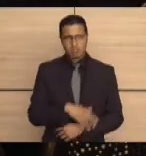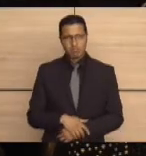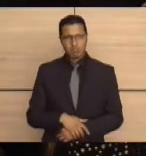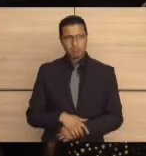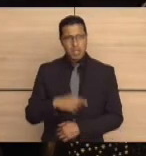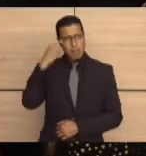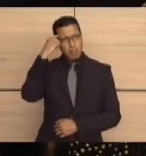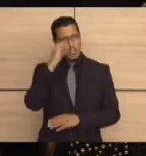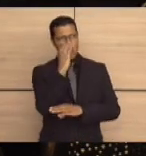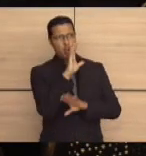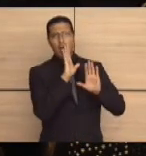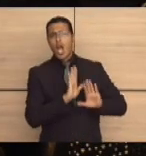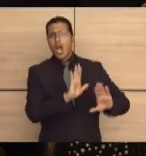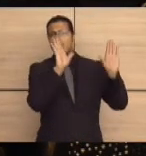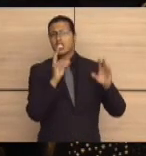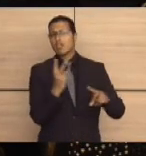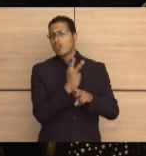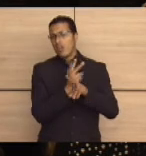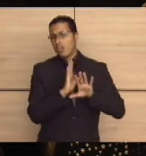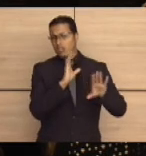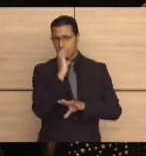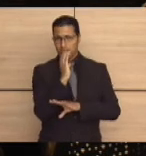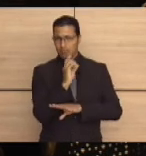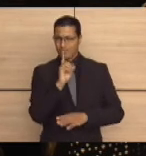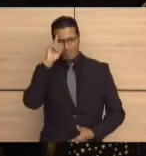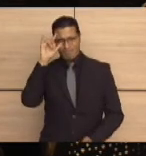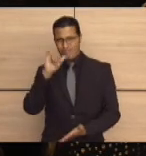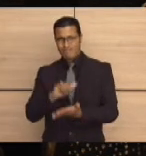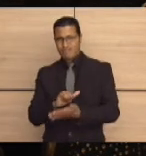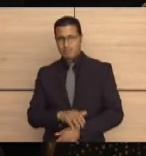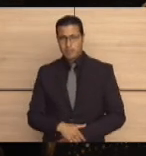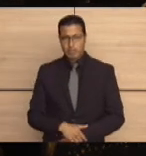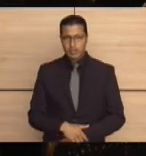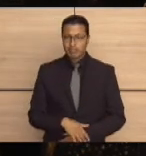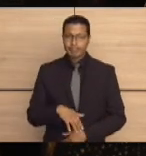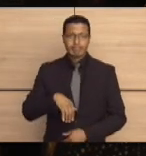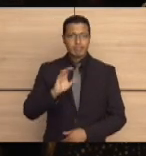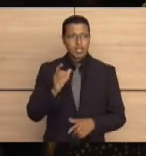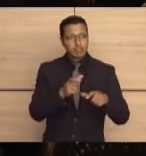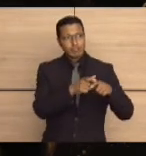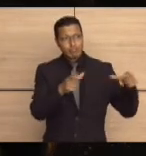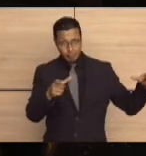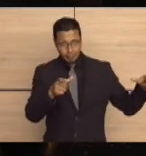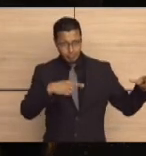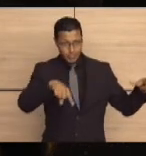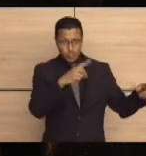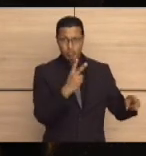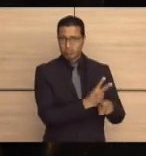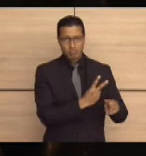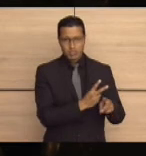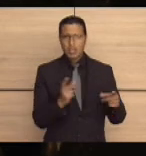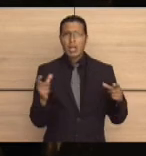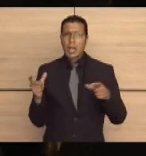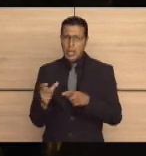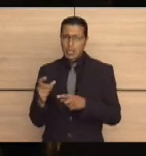nación colombiana sea violenta, como algunos dicen. Yo creo que la gran mayoría de nuestra sociedad no es violenta. Nuestra sociedad es una